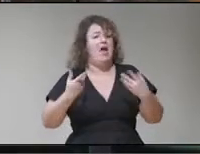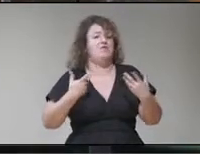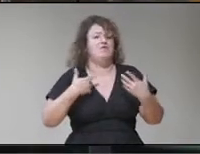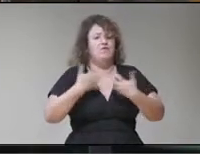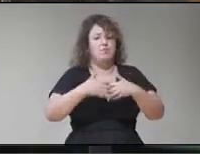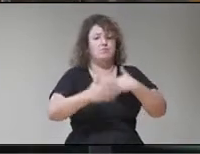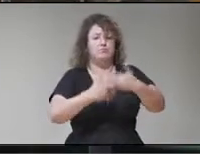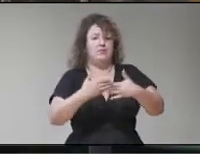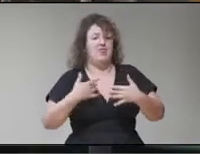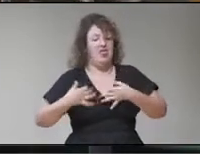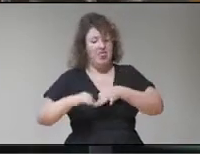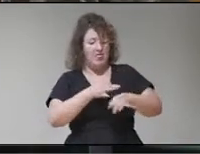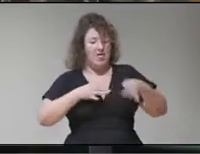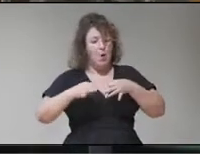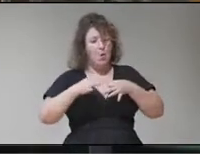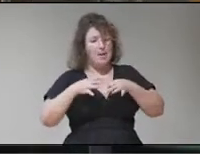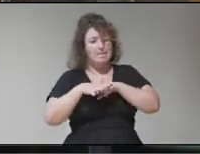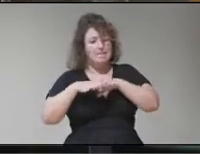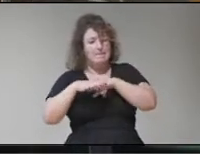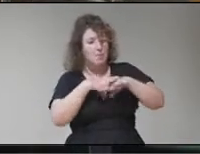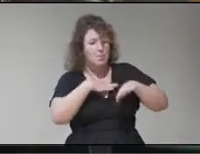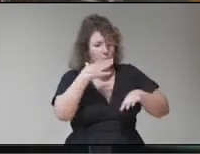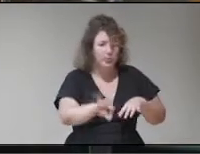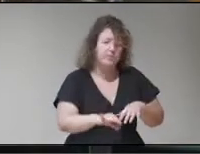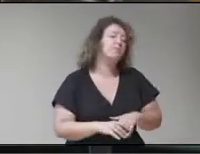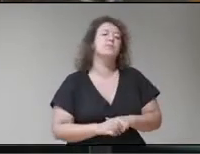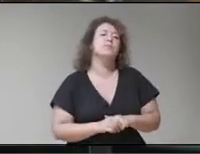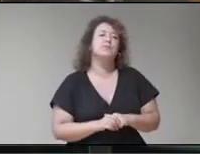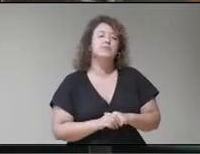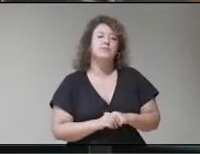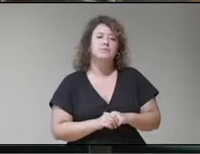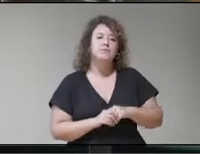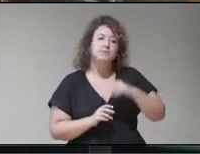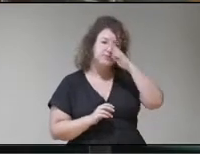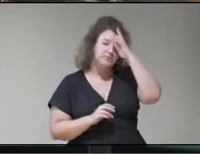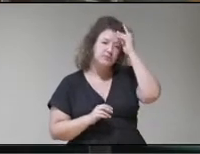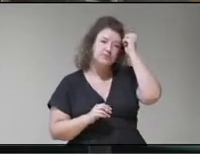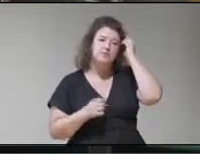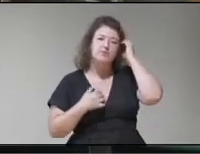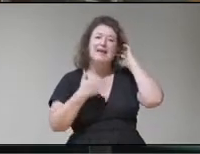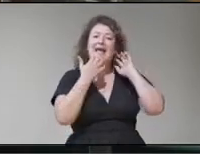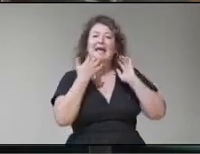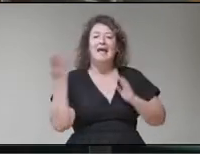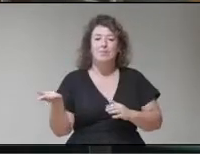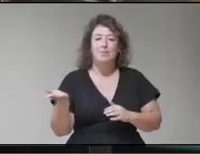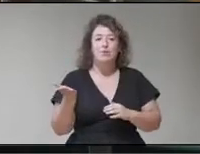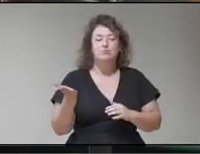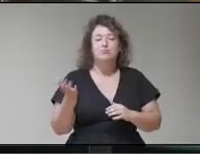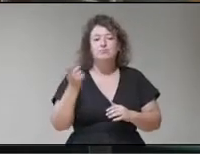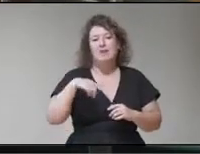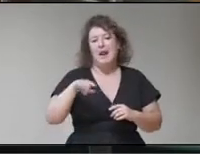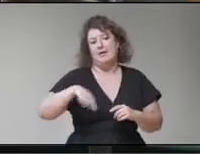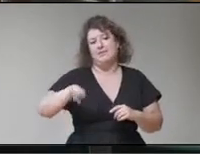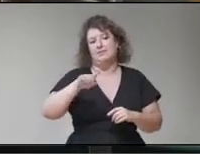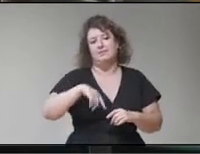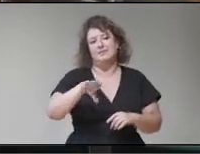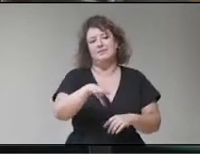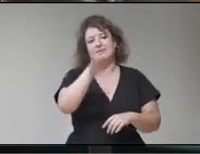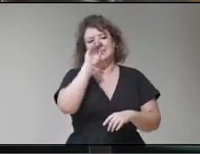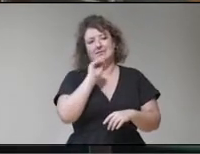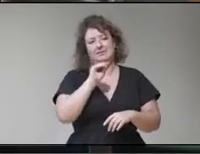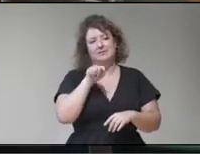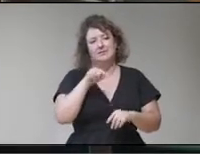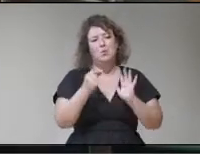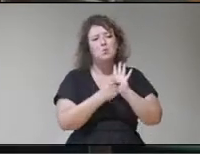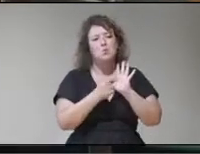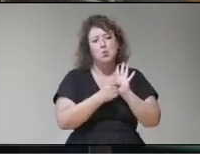de las membranas celulares. Pues bien, voy a poneros un ejemplo que nos ilustra este